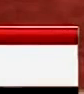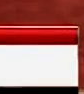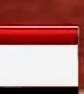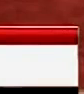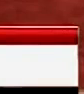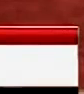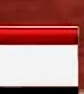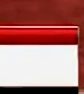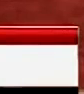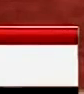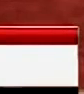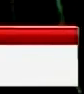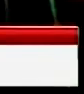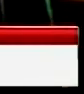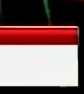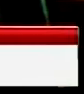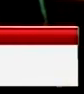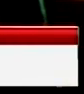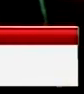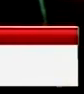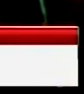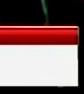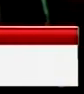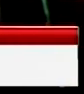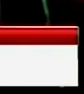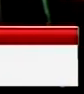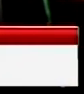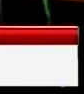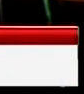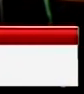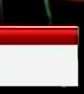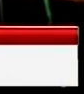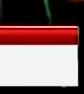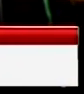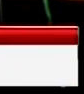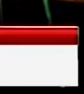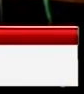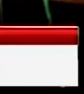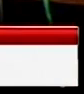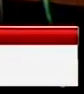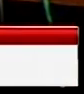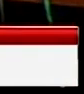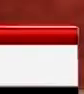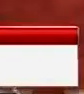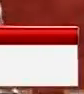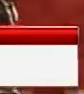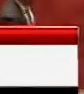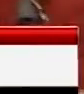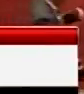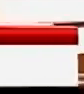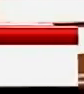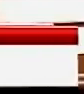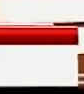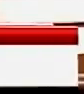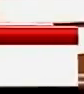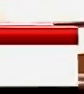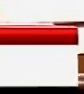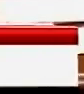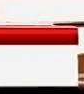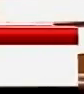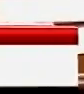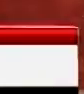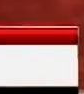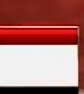gracias presidente presidente me están solicitando las dos interrupciones el congresista la verdad es por favor tiene las dos interrupciones congresista